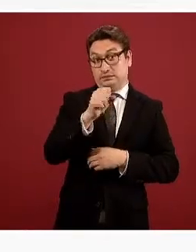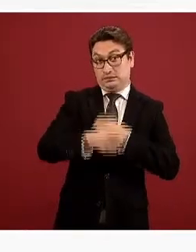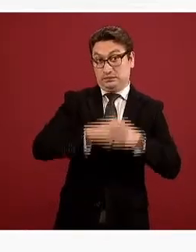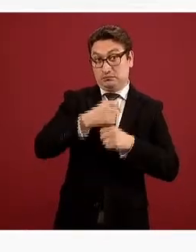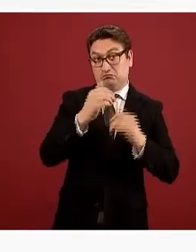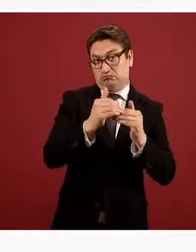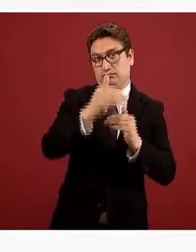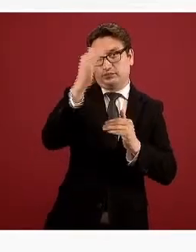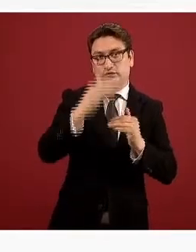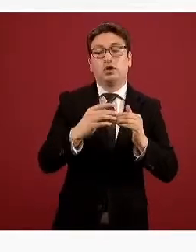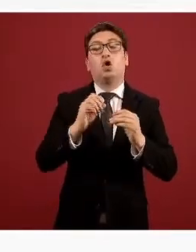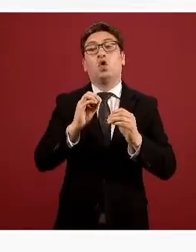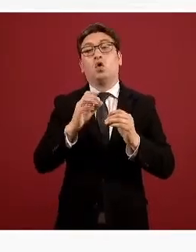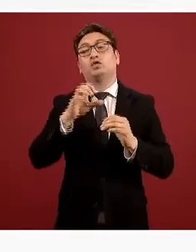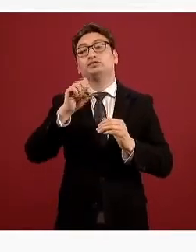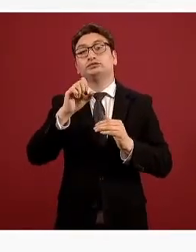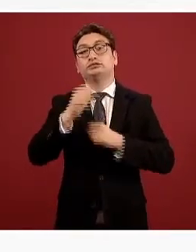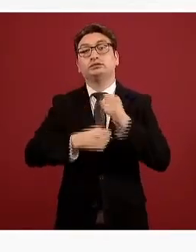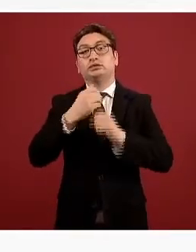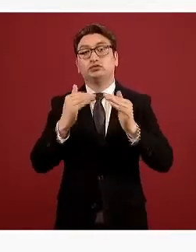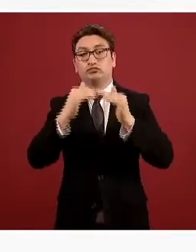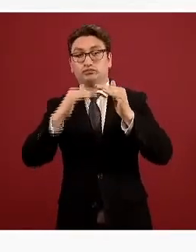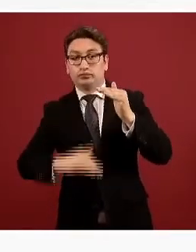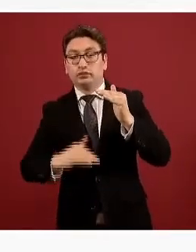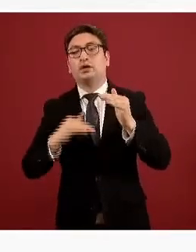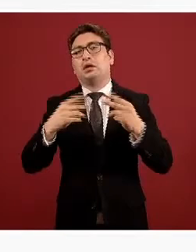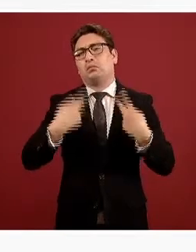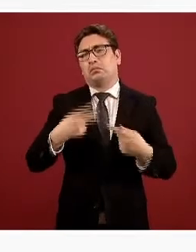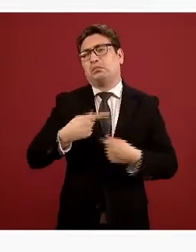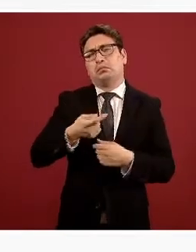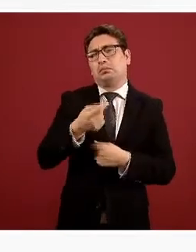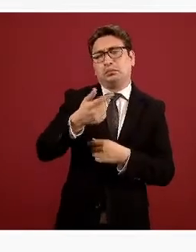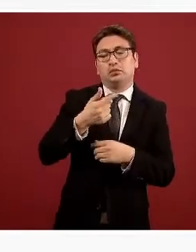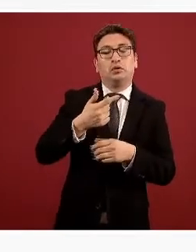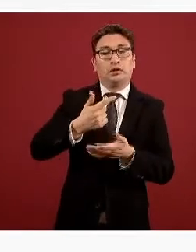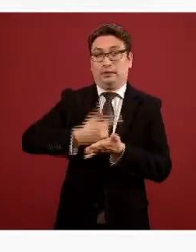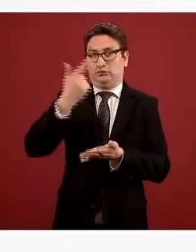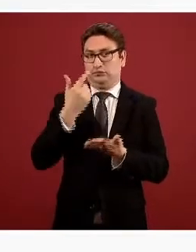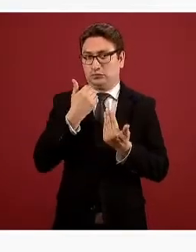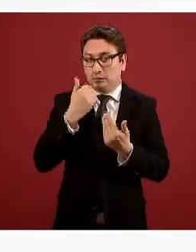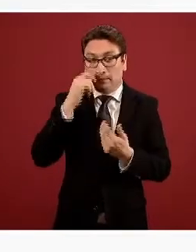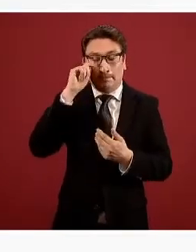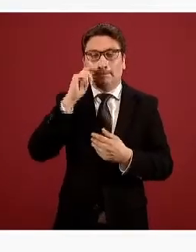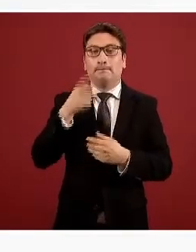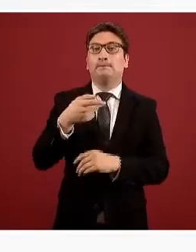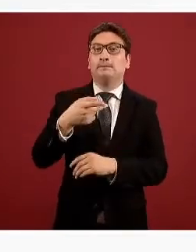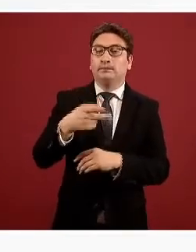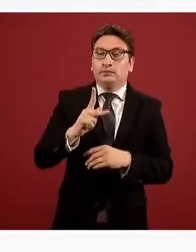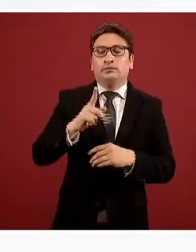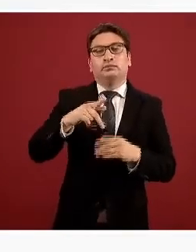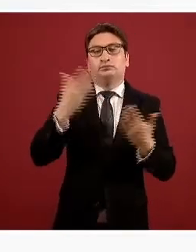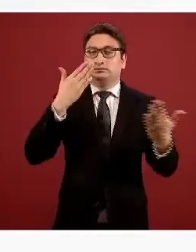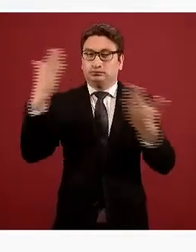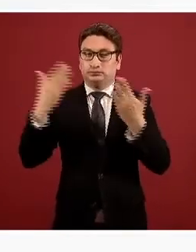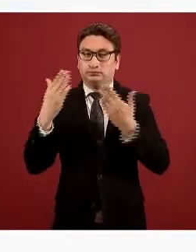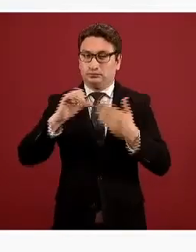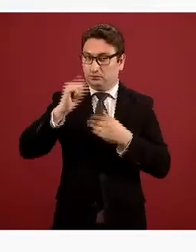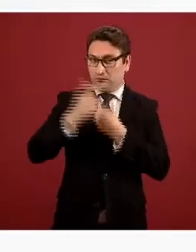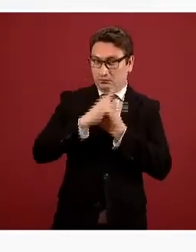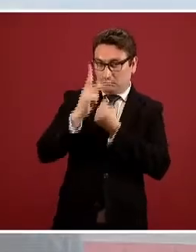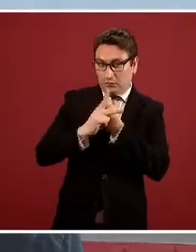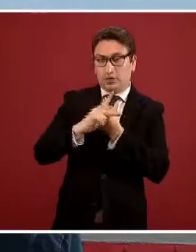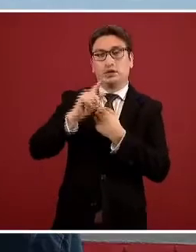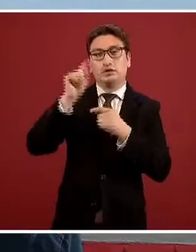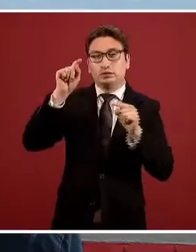años. Por debajo de 60 años predominan los casos leves, pero también tenemos respecto a otras regiones del mundo una